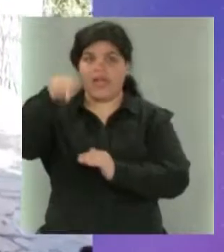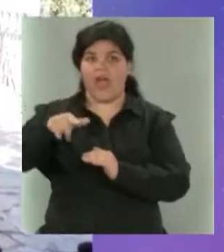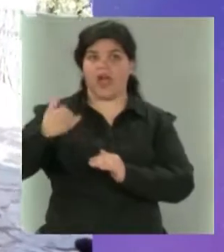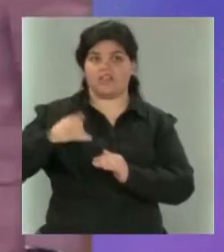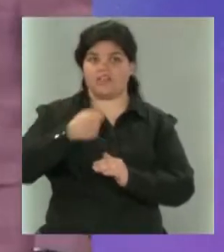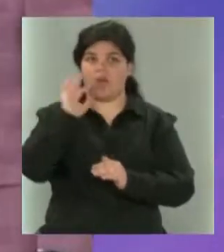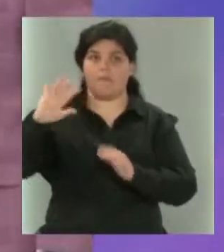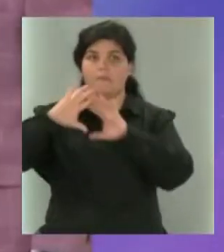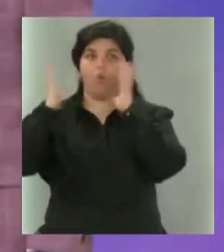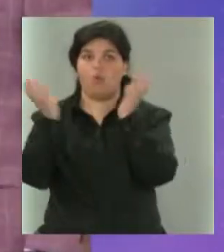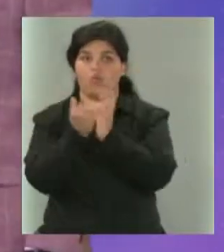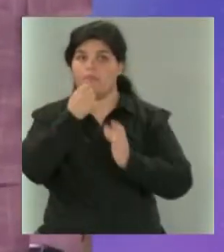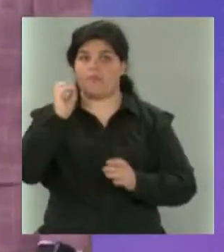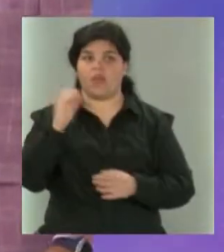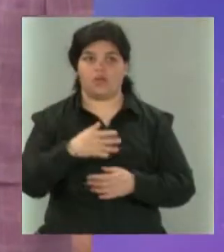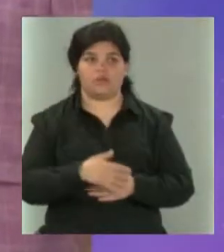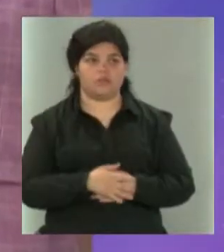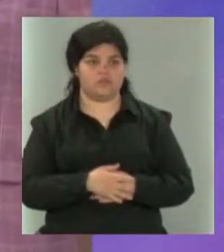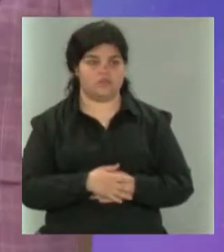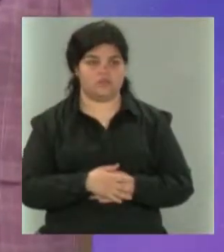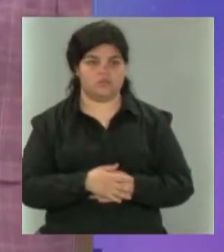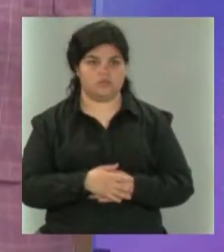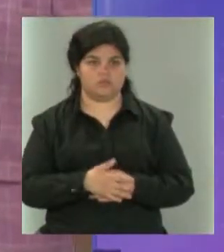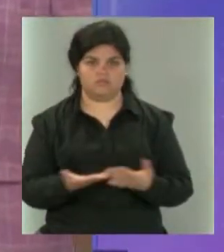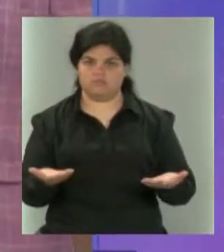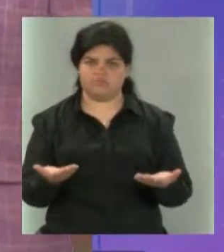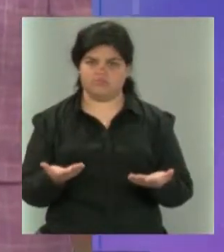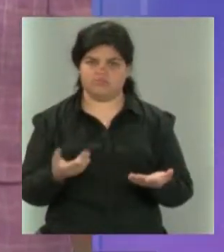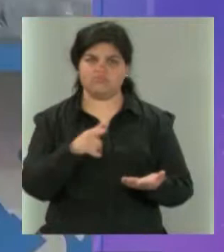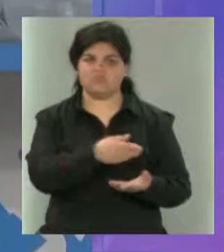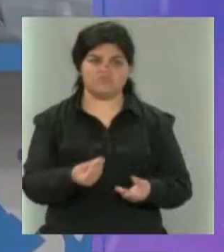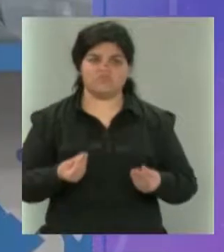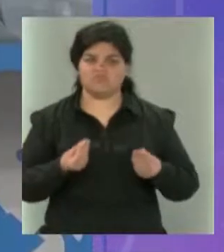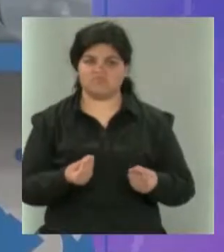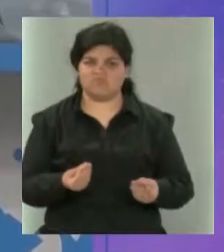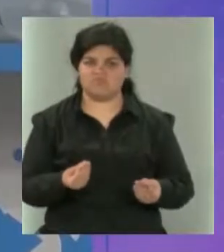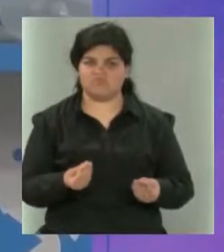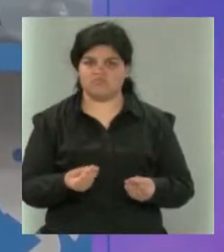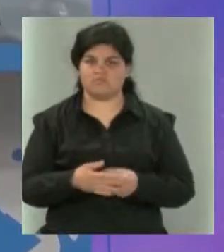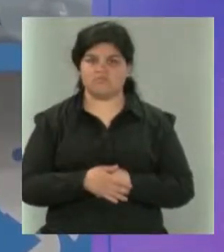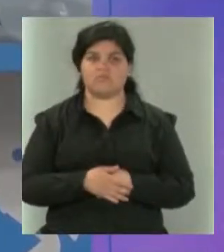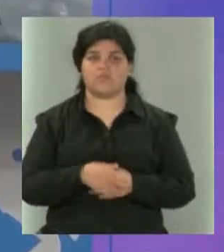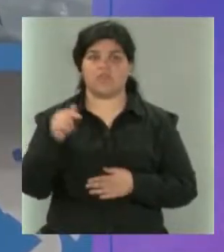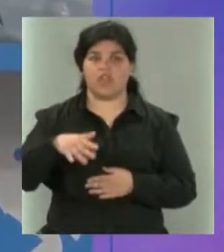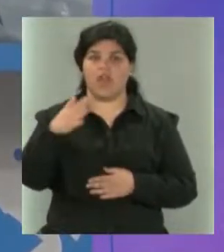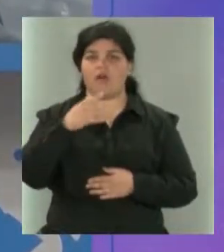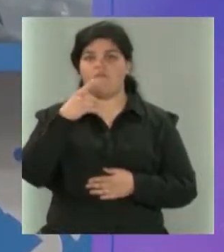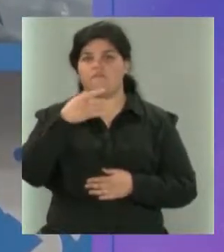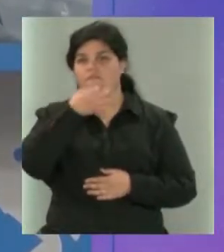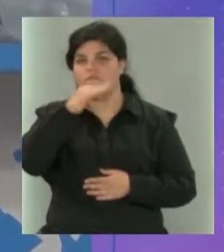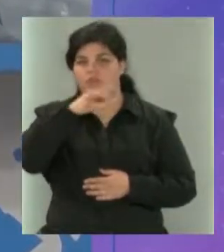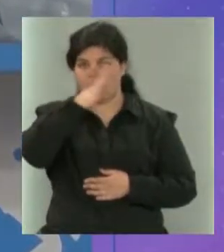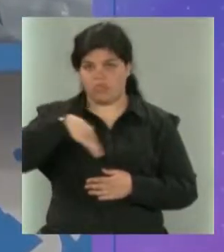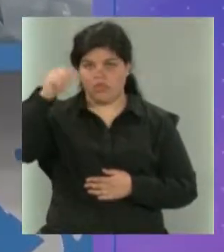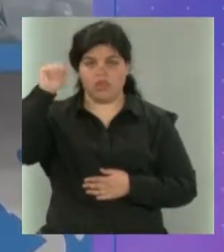del mundo. No, claro. ¿Y entonces? En la importación nos superan